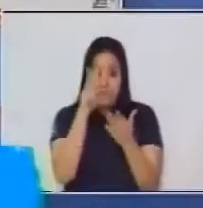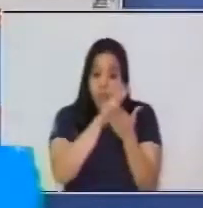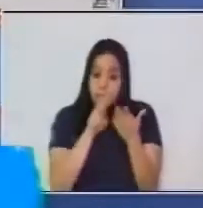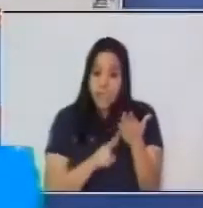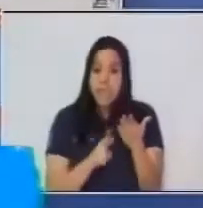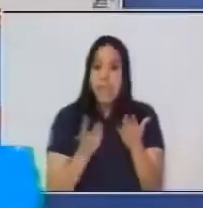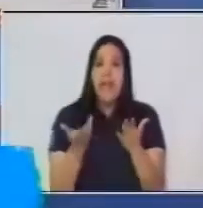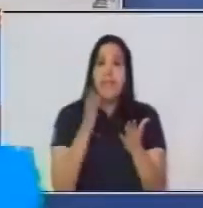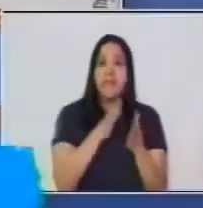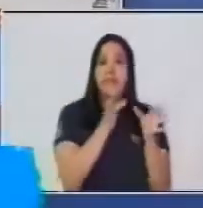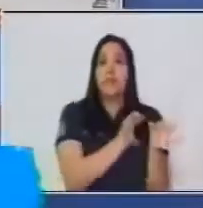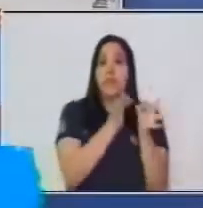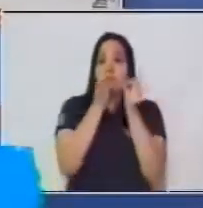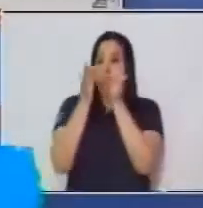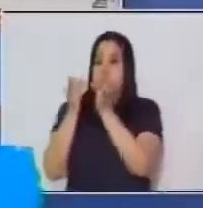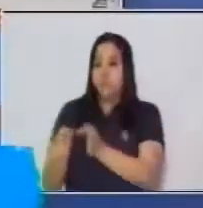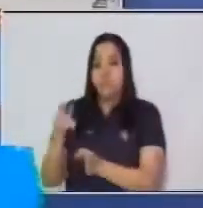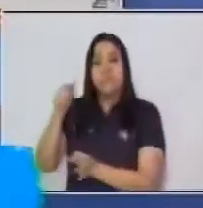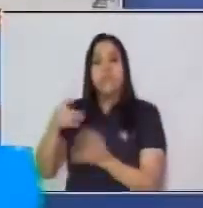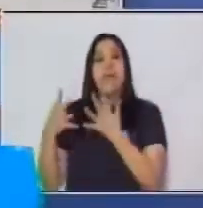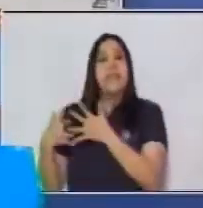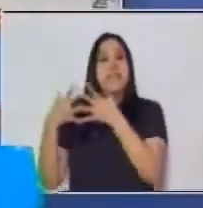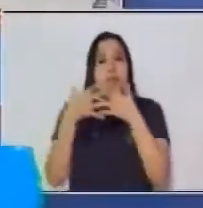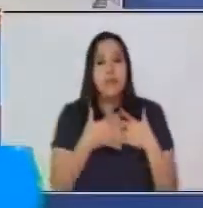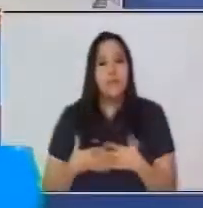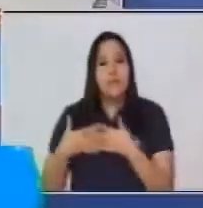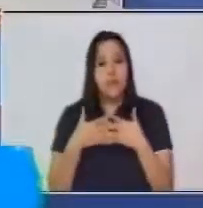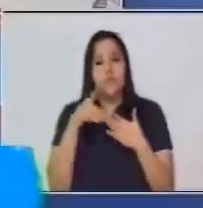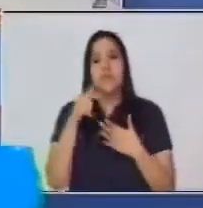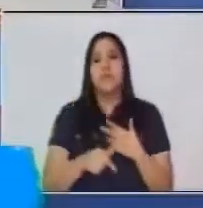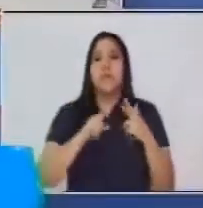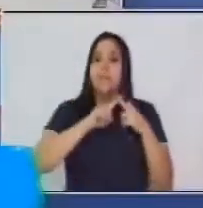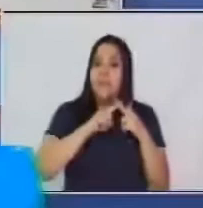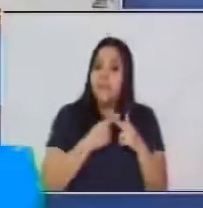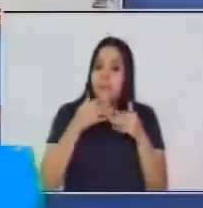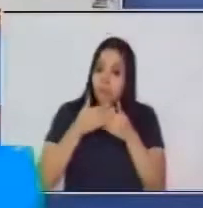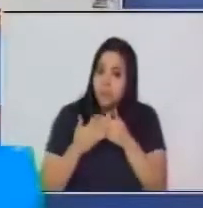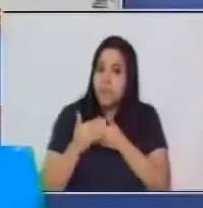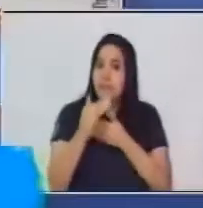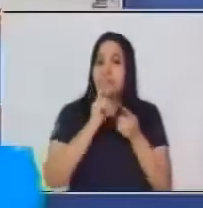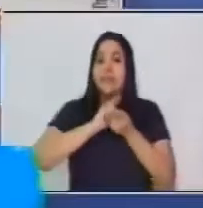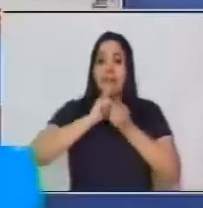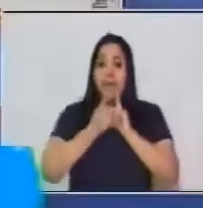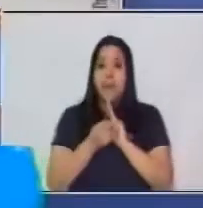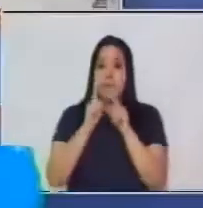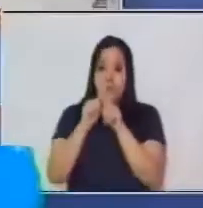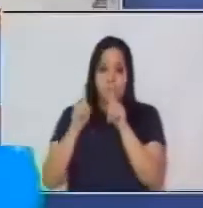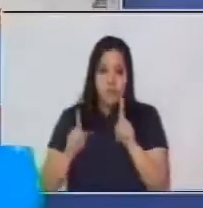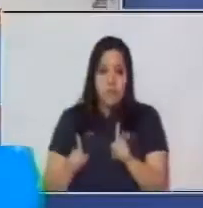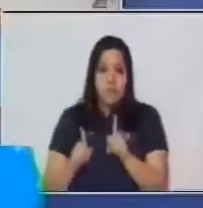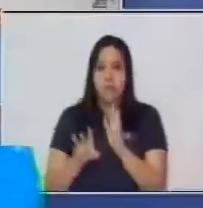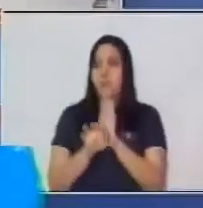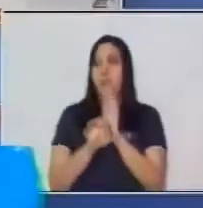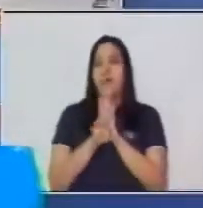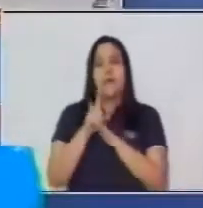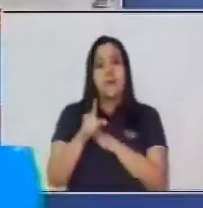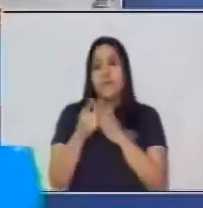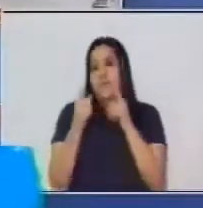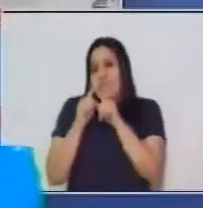trasladó a Estados Unidos y en Estados Unidos también comenzaron a producir este tipo de dibujos. Te apuesto que muchas